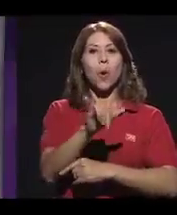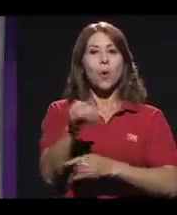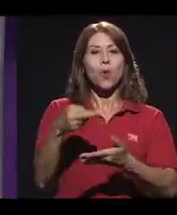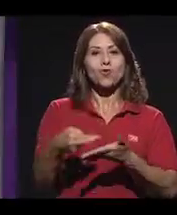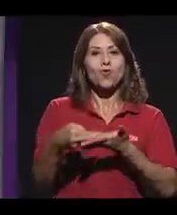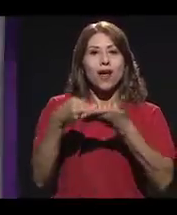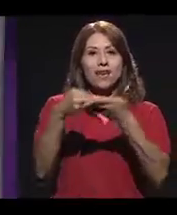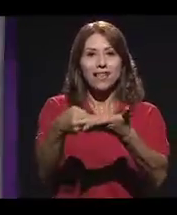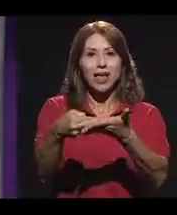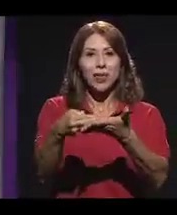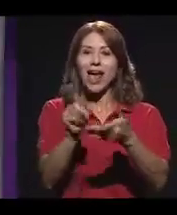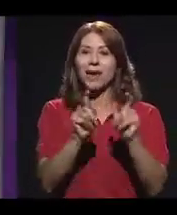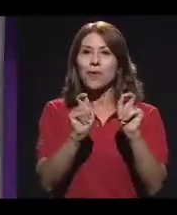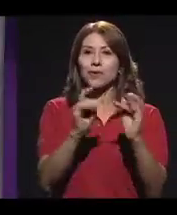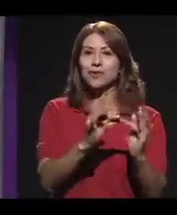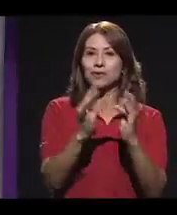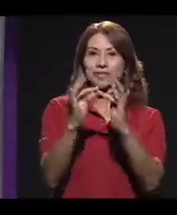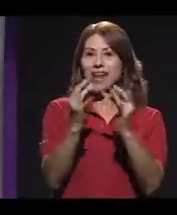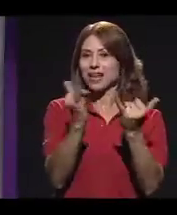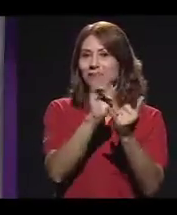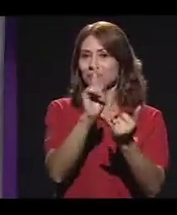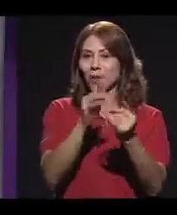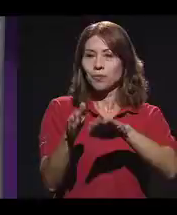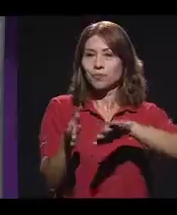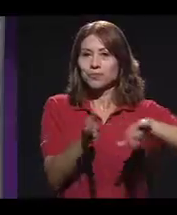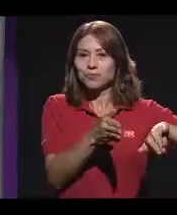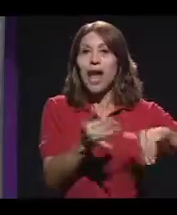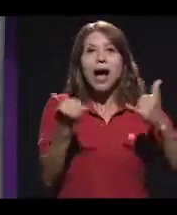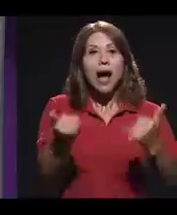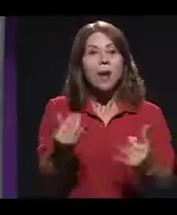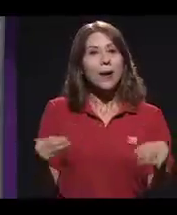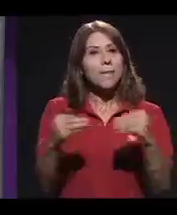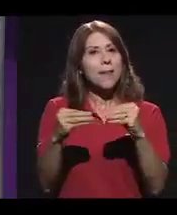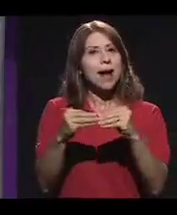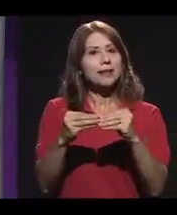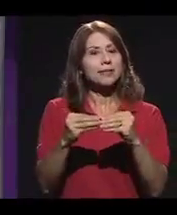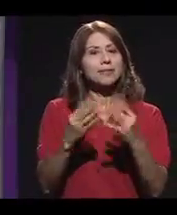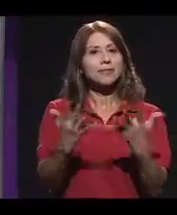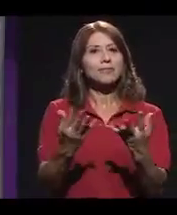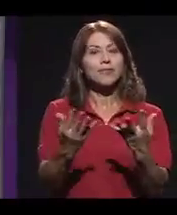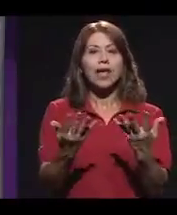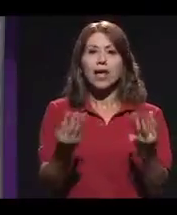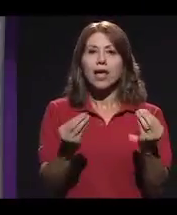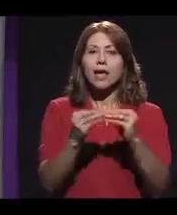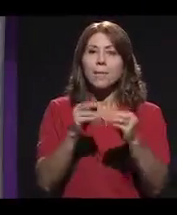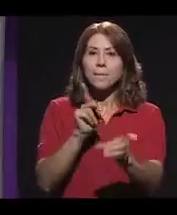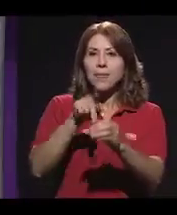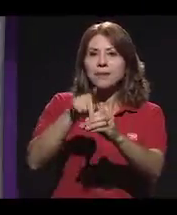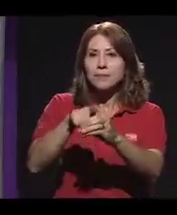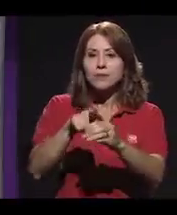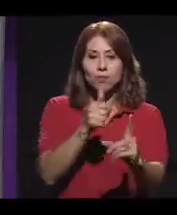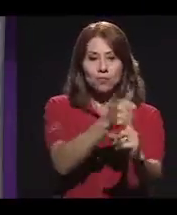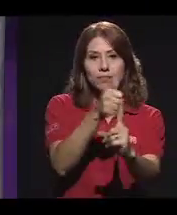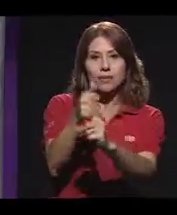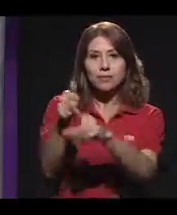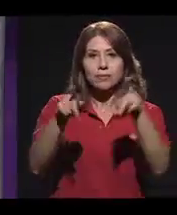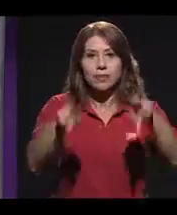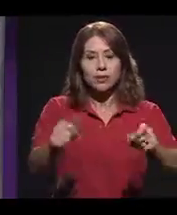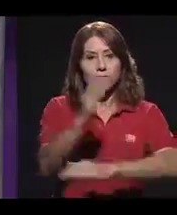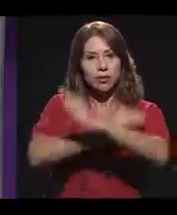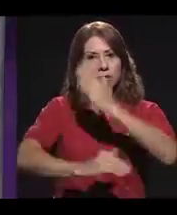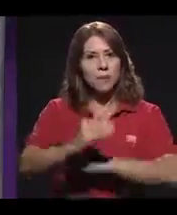especial, también viene acompañado de un mayor porcentaje de participación directa en la toma de decisiones de personas con discapacidad.